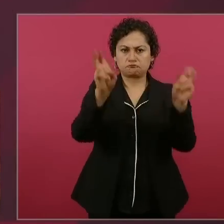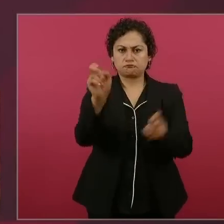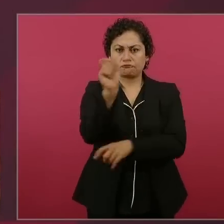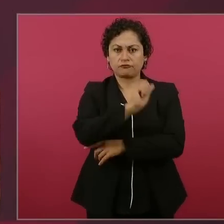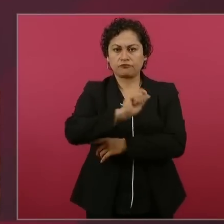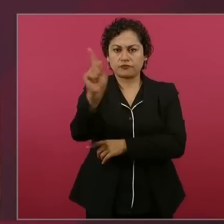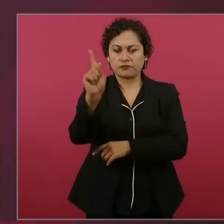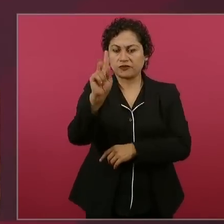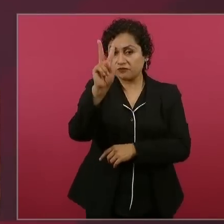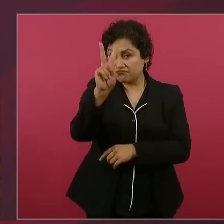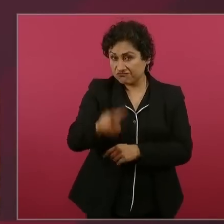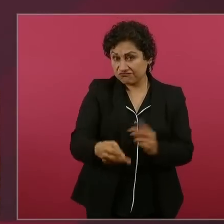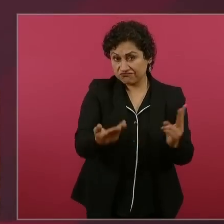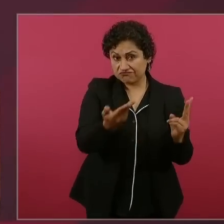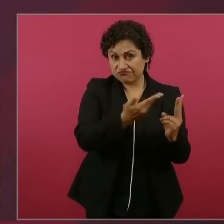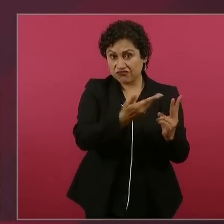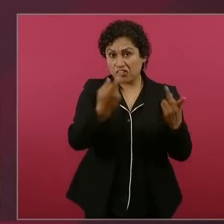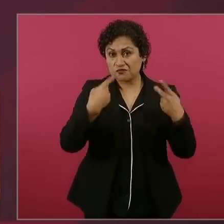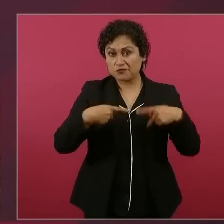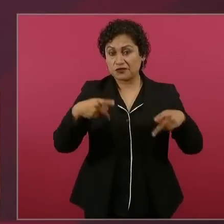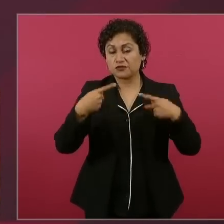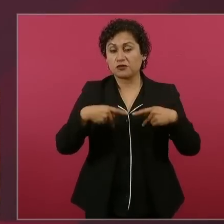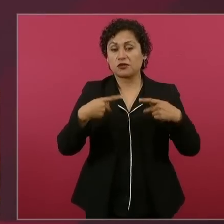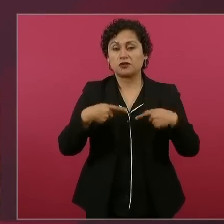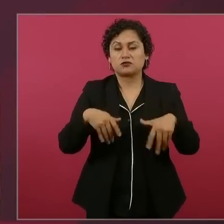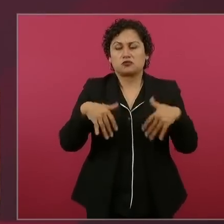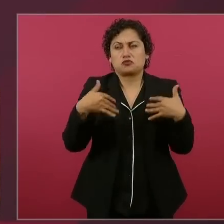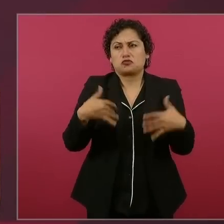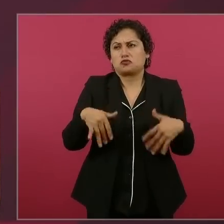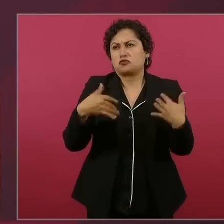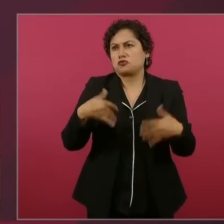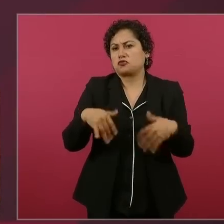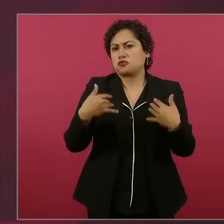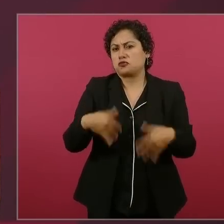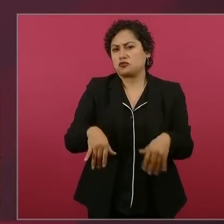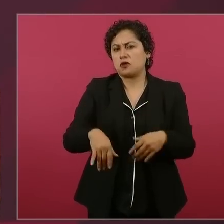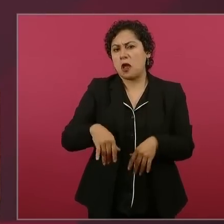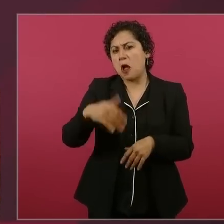o sea, son gentes muy capacitados,